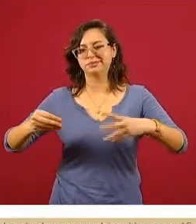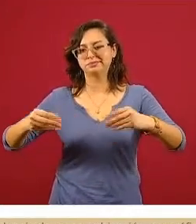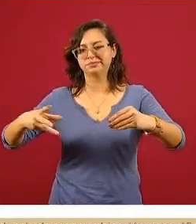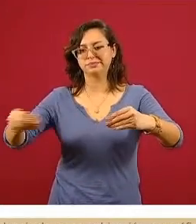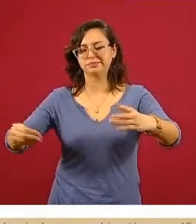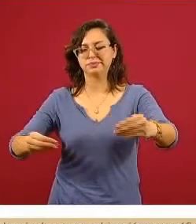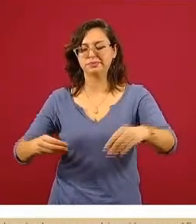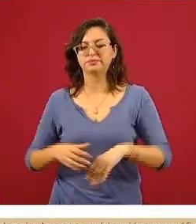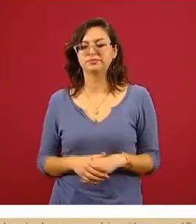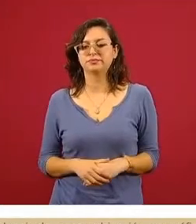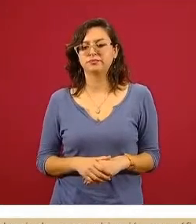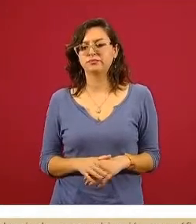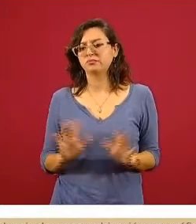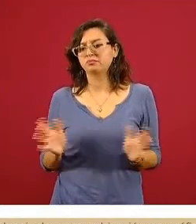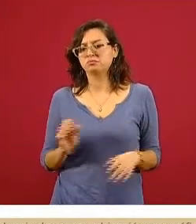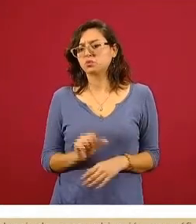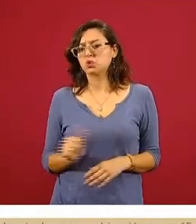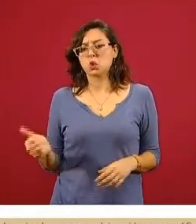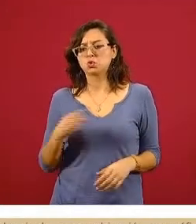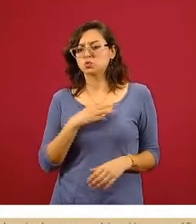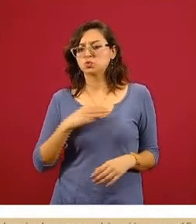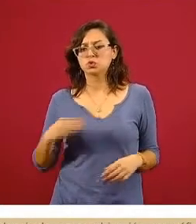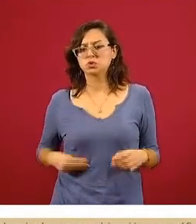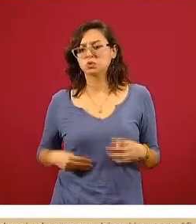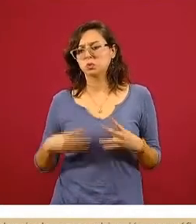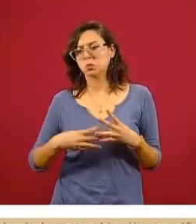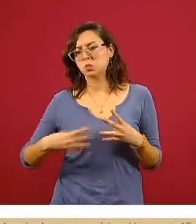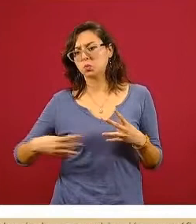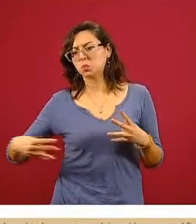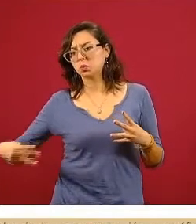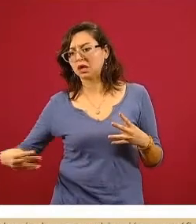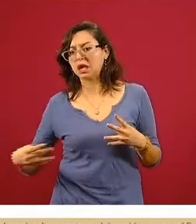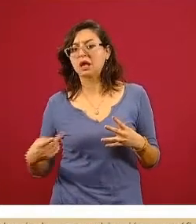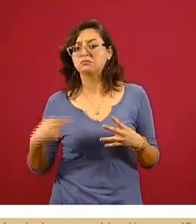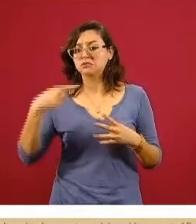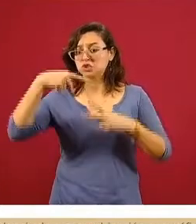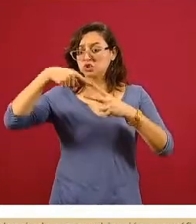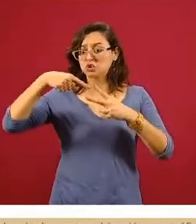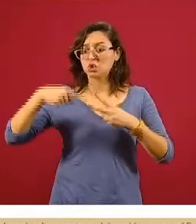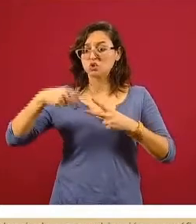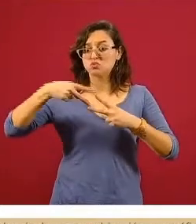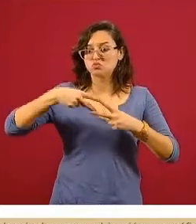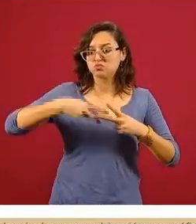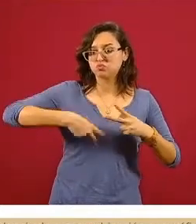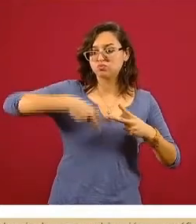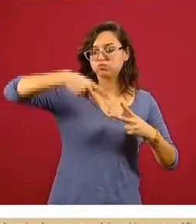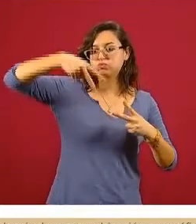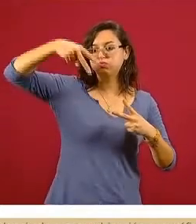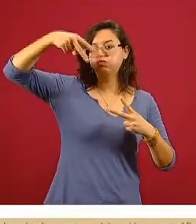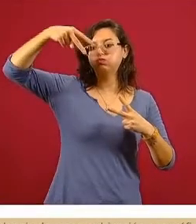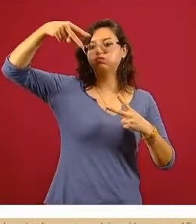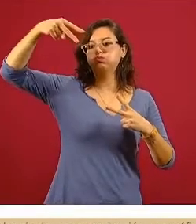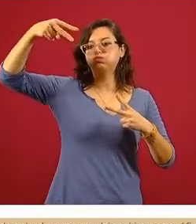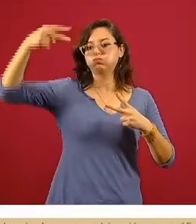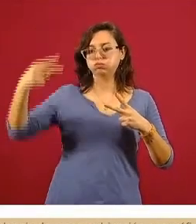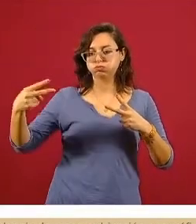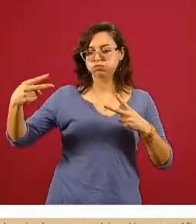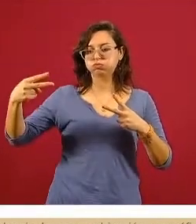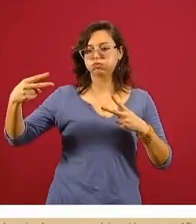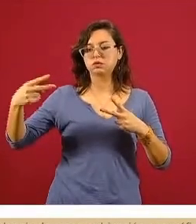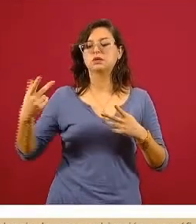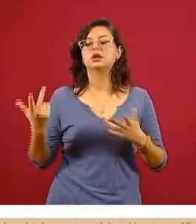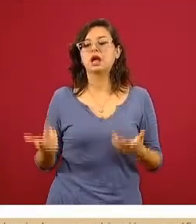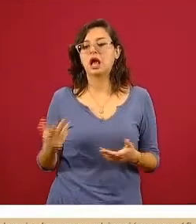su estado. De hecho, prácticamente tienen un ascenso similar en cuestión de la pendiente y en cuestión de las semanas,